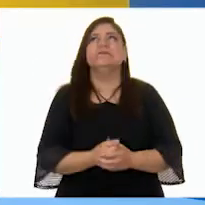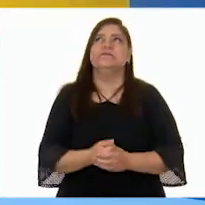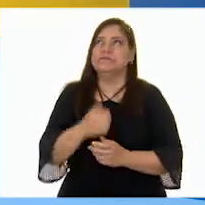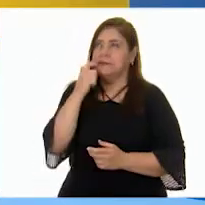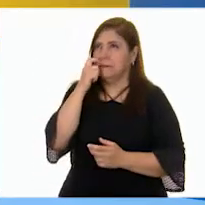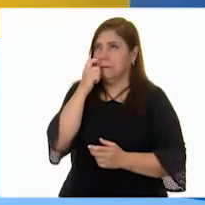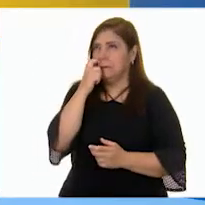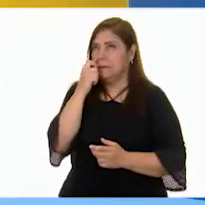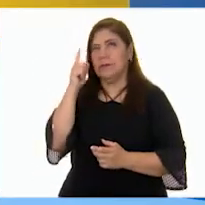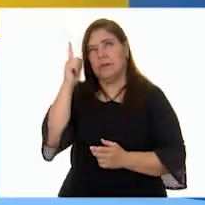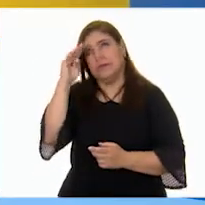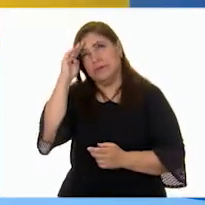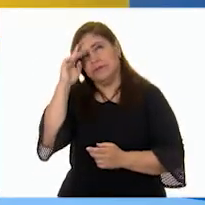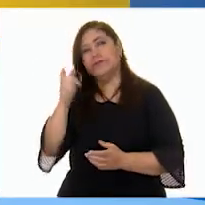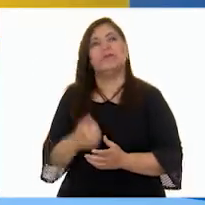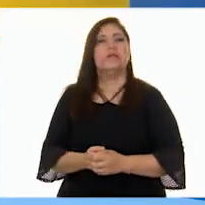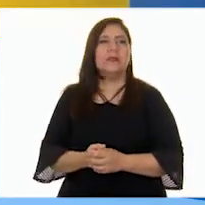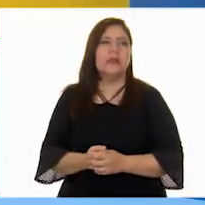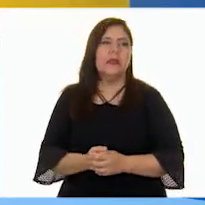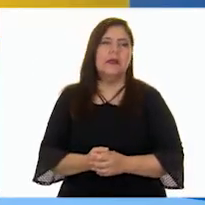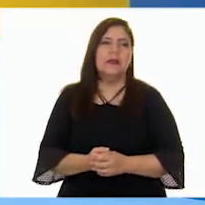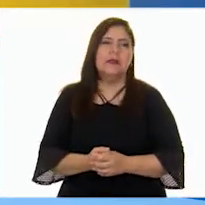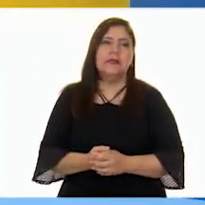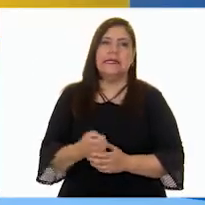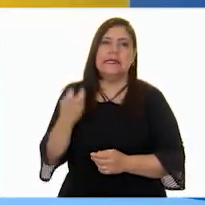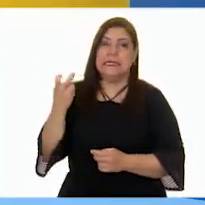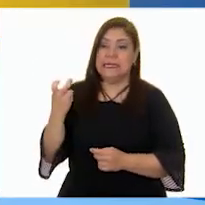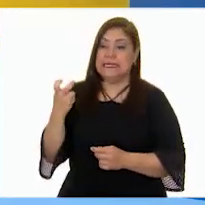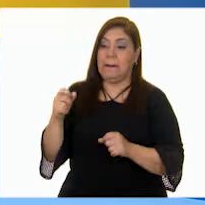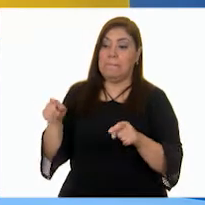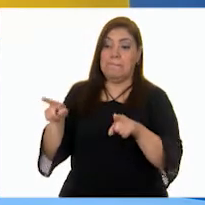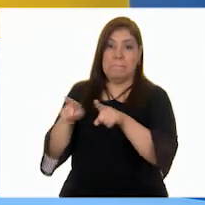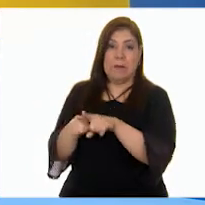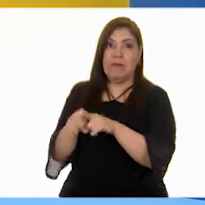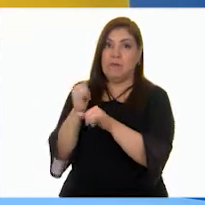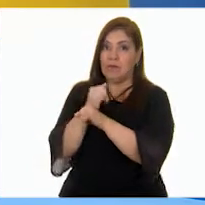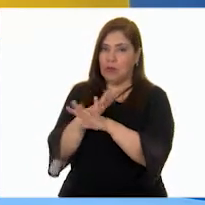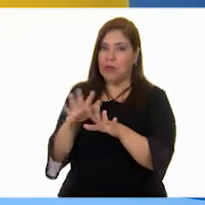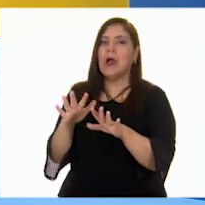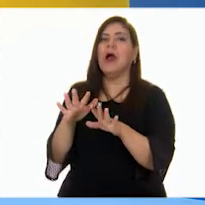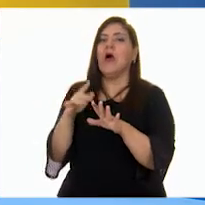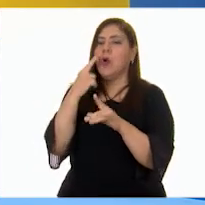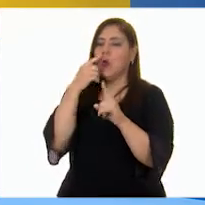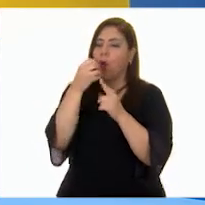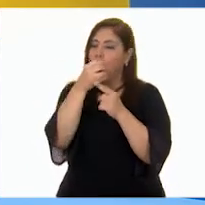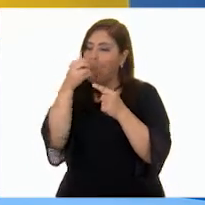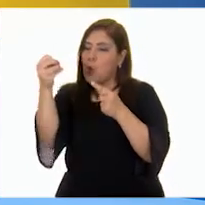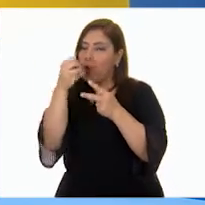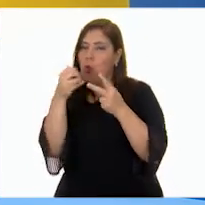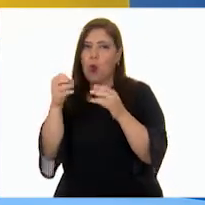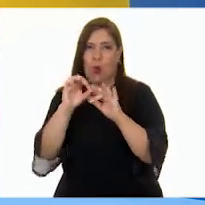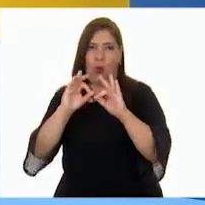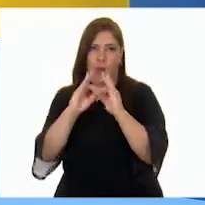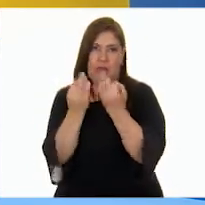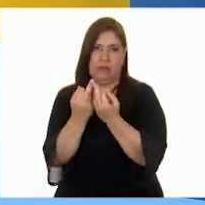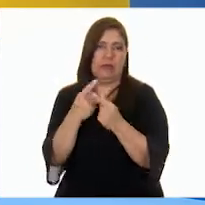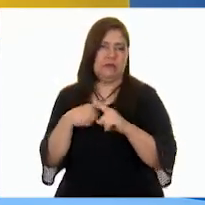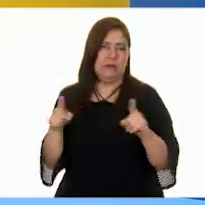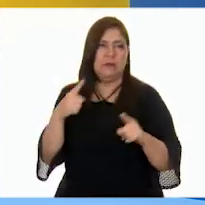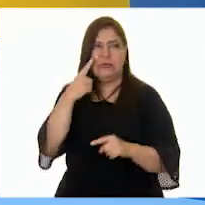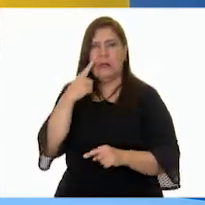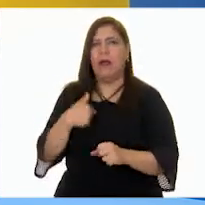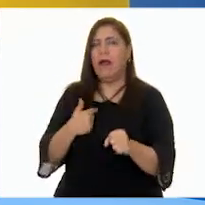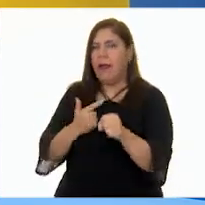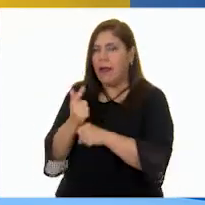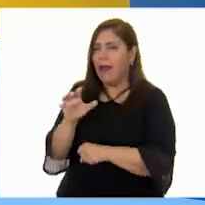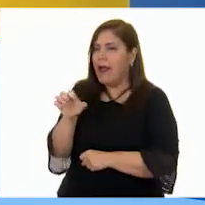pues tomé los mismos datos, pero con otro orden de operaciones. Fíjese. Lo primero que me di cuenta es